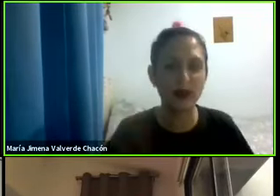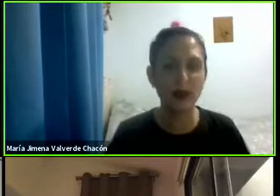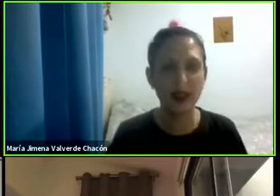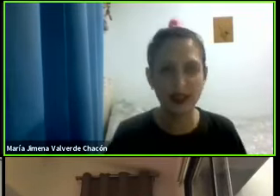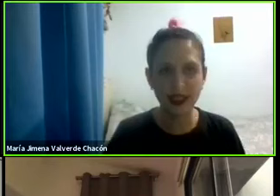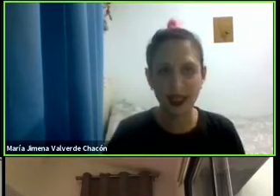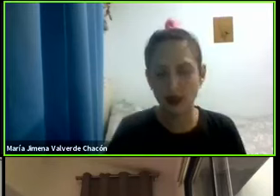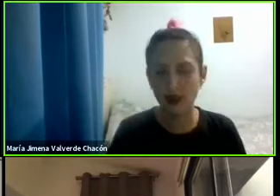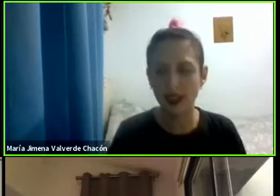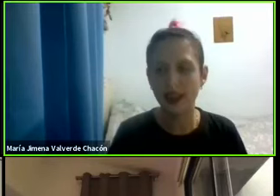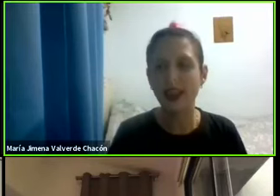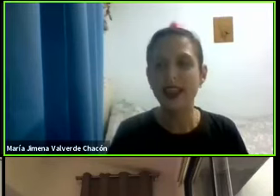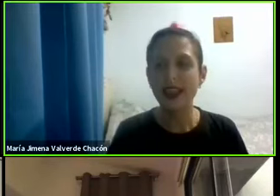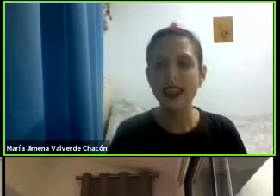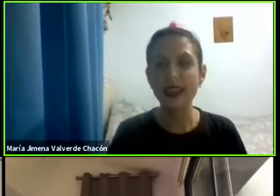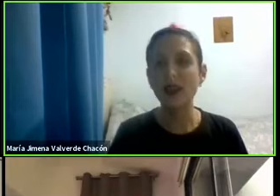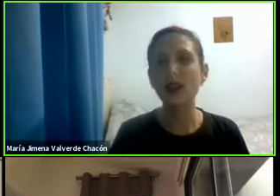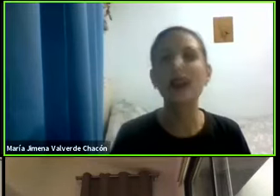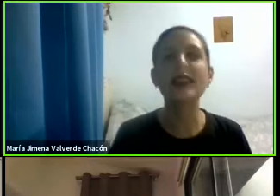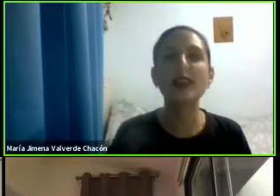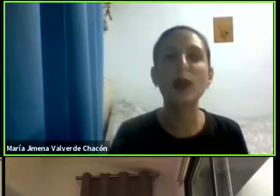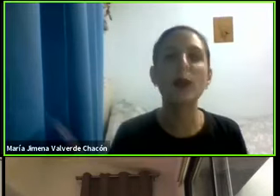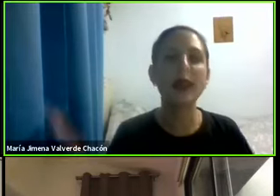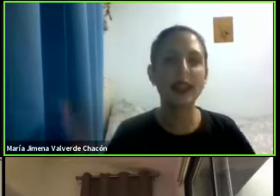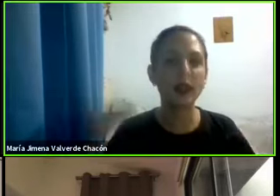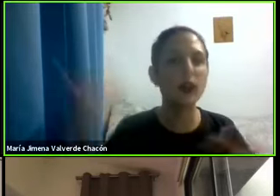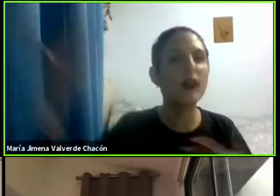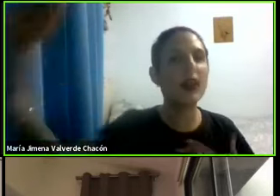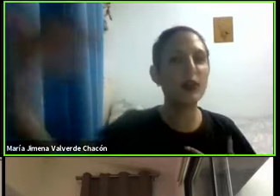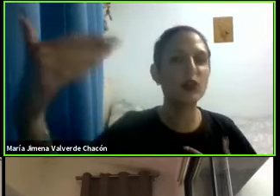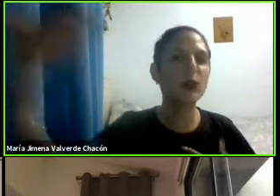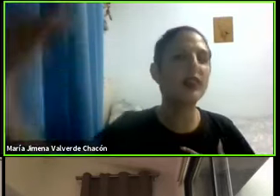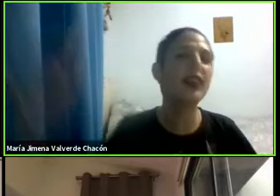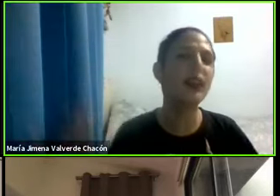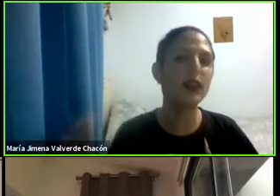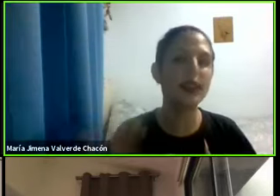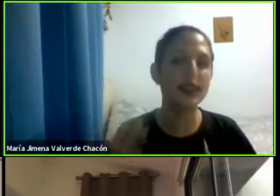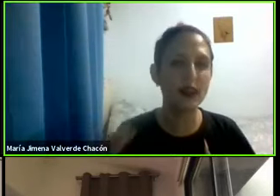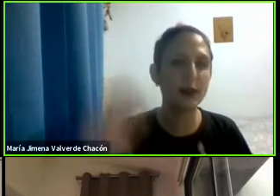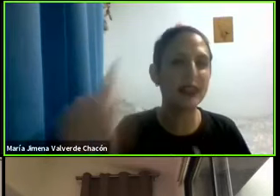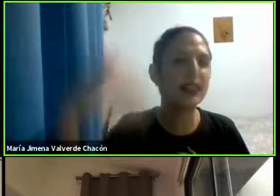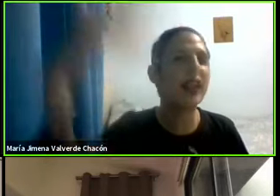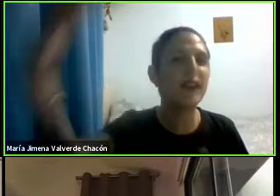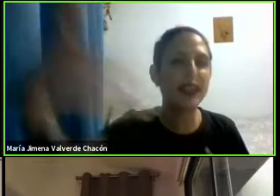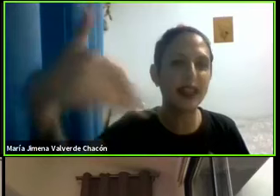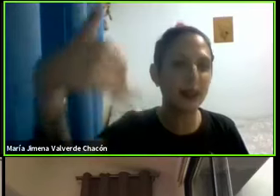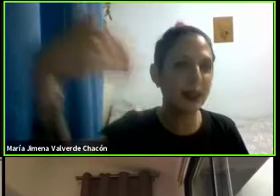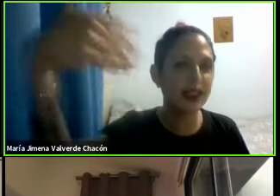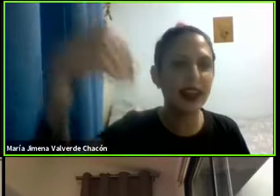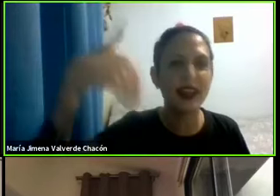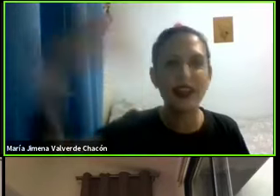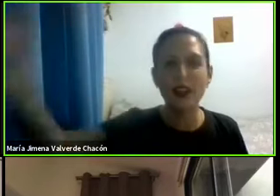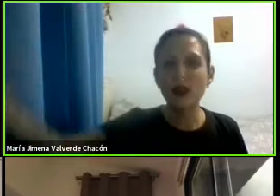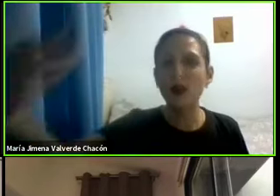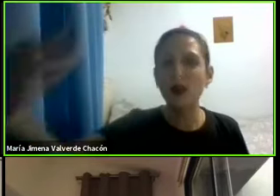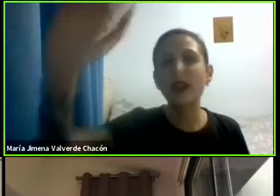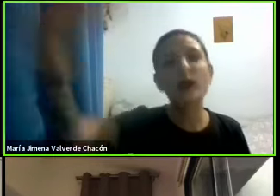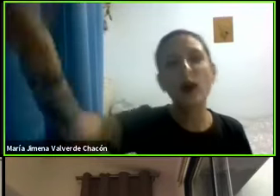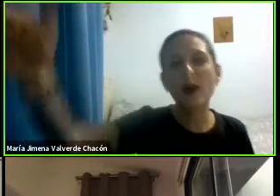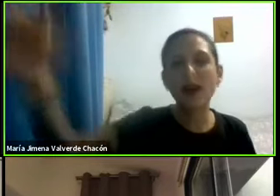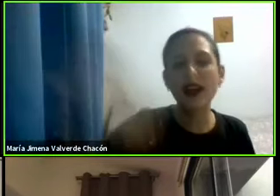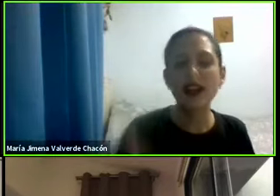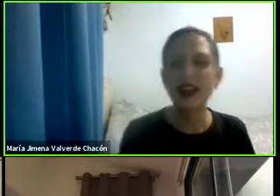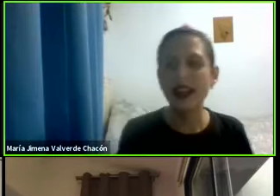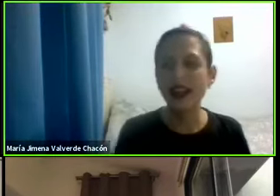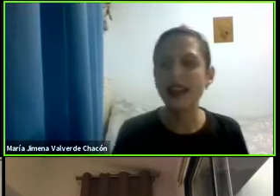los dos son en este caso verdad y que es algo que es decir como para que no lo veamos como tan lejos de que es algo que pasa en áfrica pasa solo en